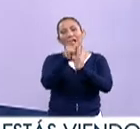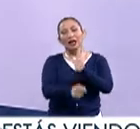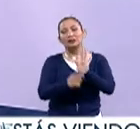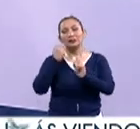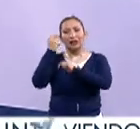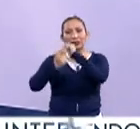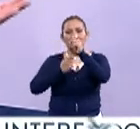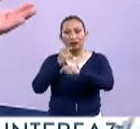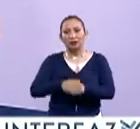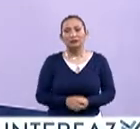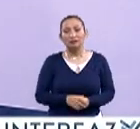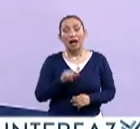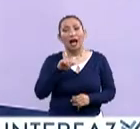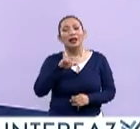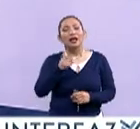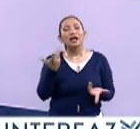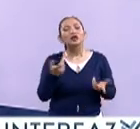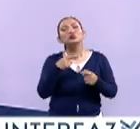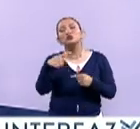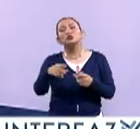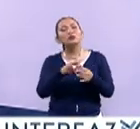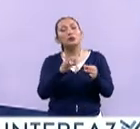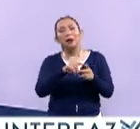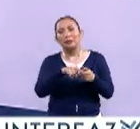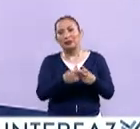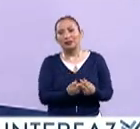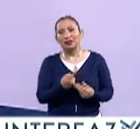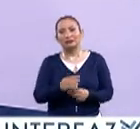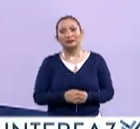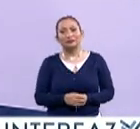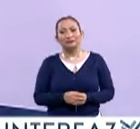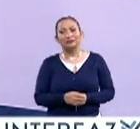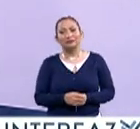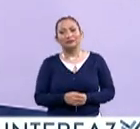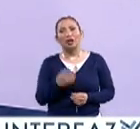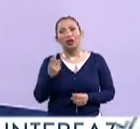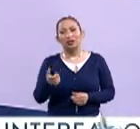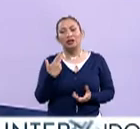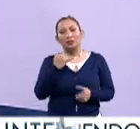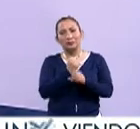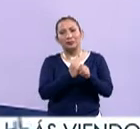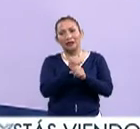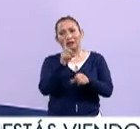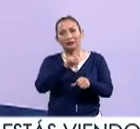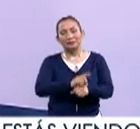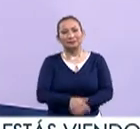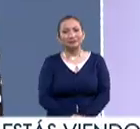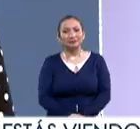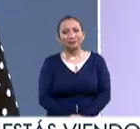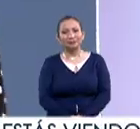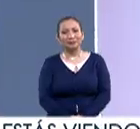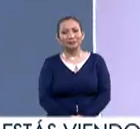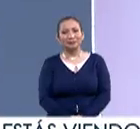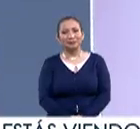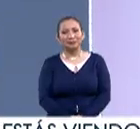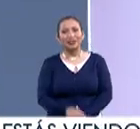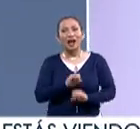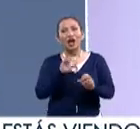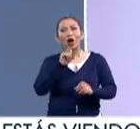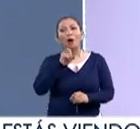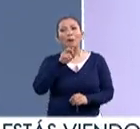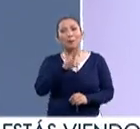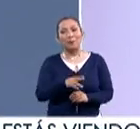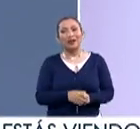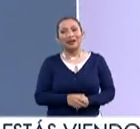nuestras tradiciones. Y Ana Cris, ¿qué nos tienes tú para iniciar precisamente con nuestro reportaje del día? Así es,